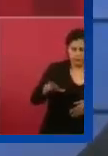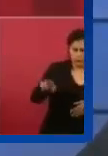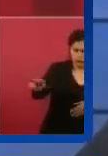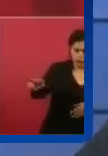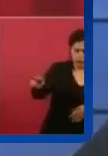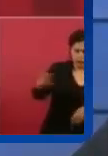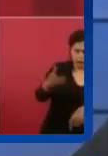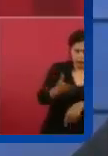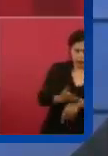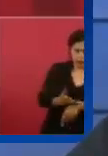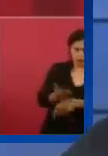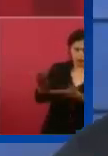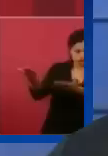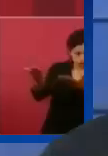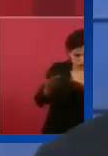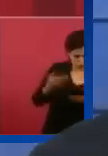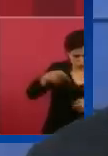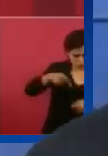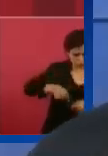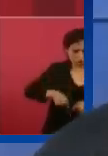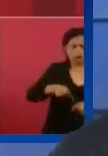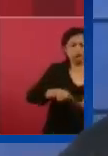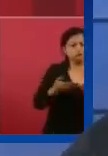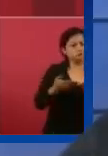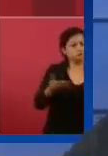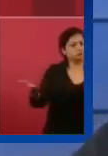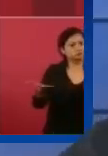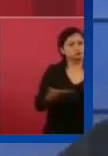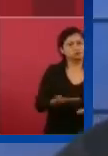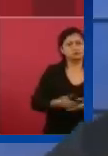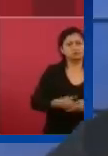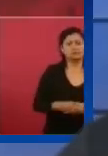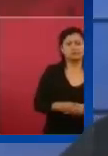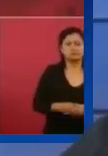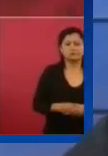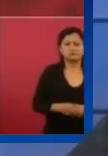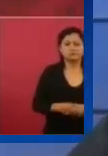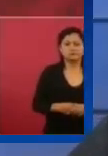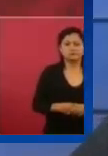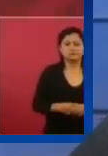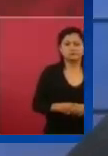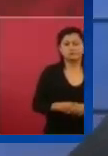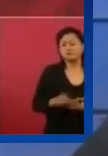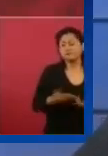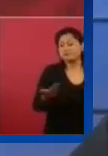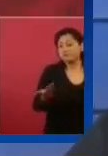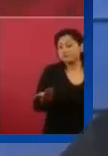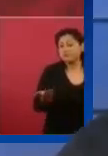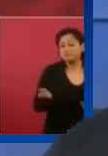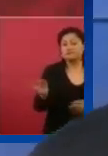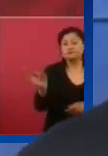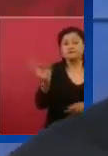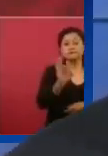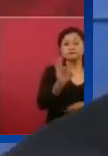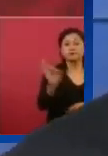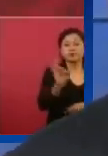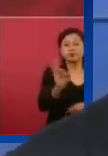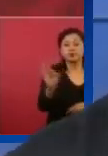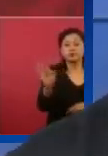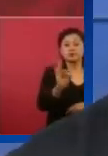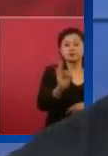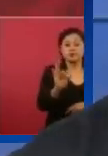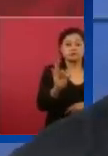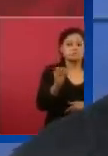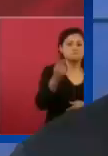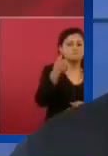periodista. Abrió las puertas de par en par de México para que, pues también, de